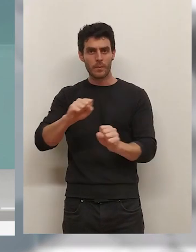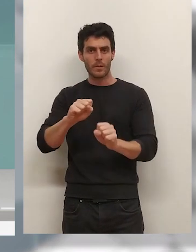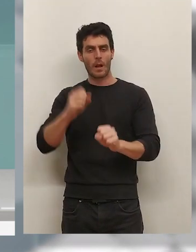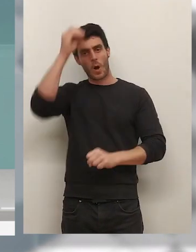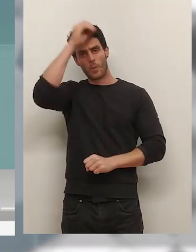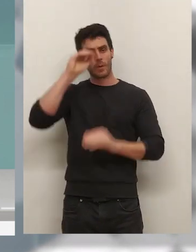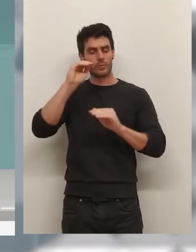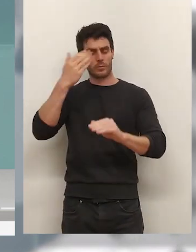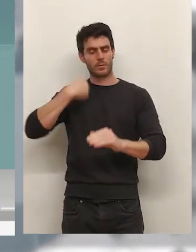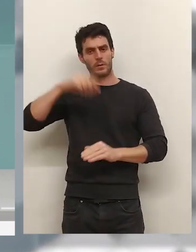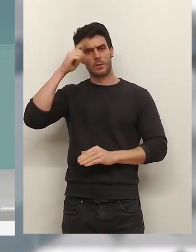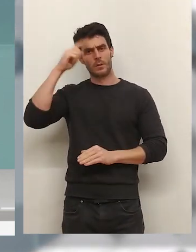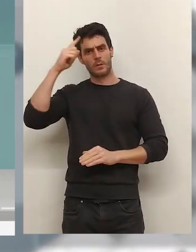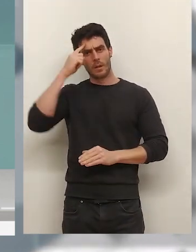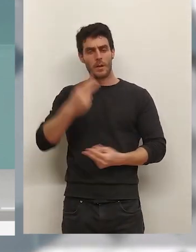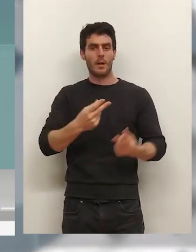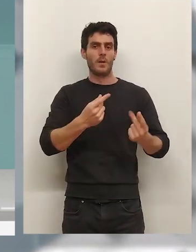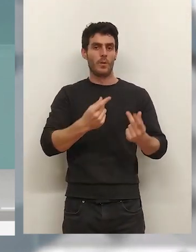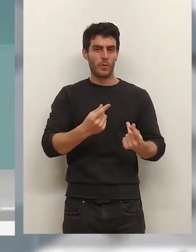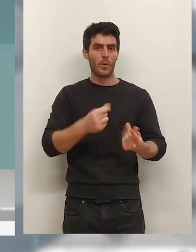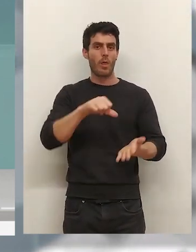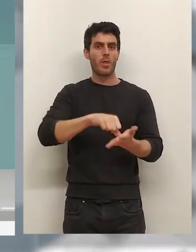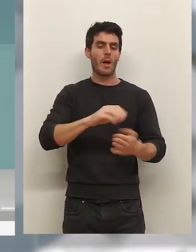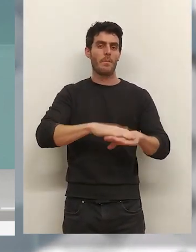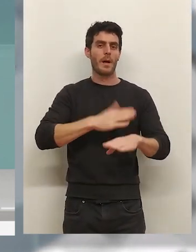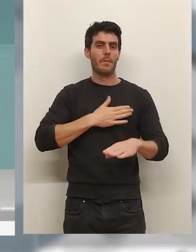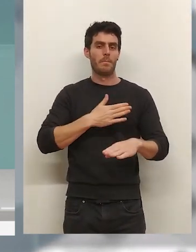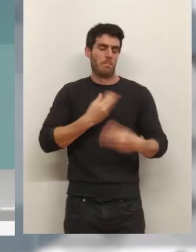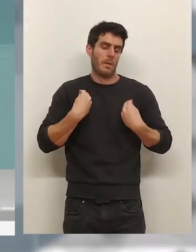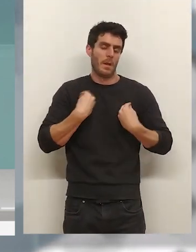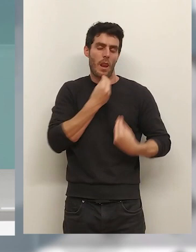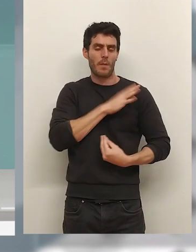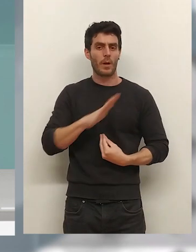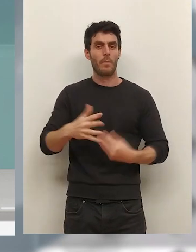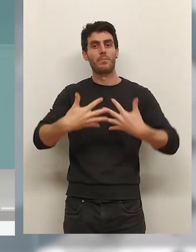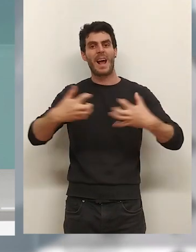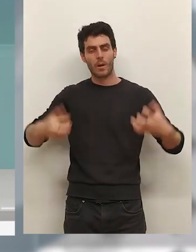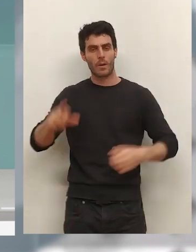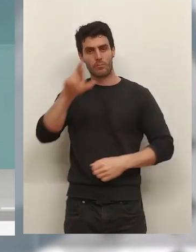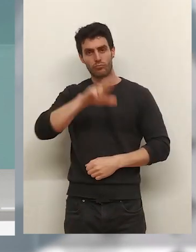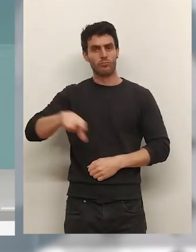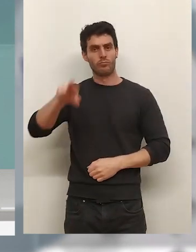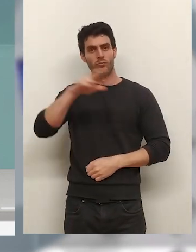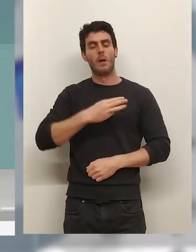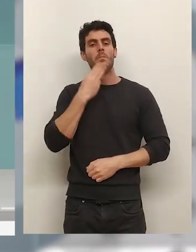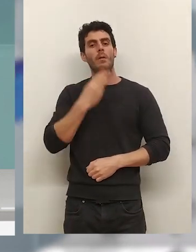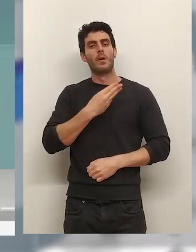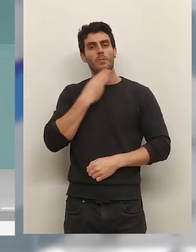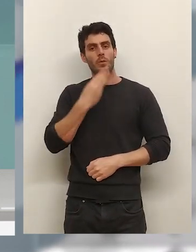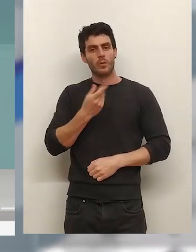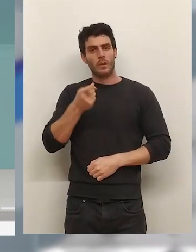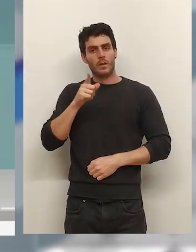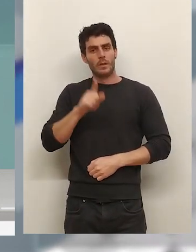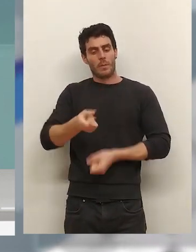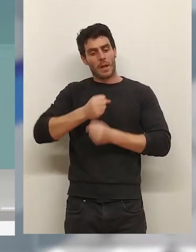defendido posturas bien conocidas. El mejor Logroño o la mejor ciudad para vivir. Eslóganes que se han repetido por parte de Pablo Remoso